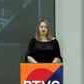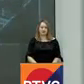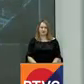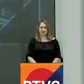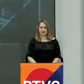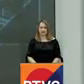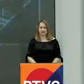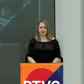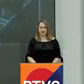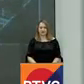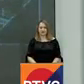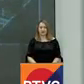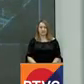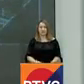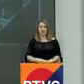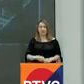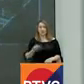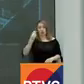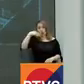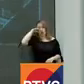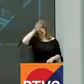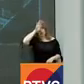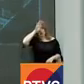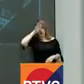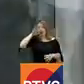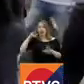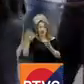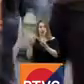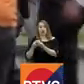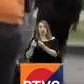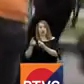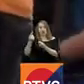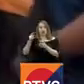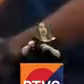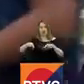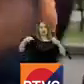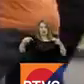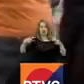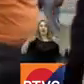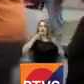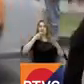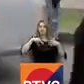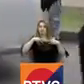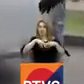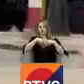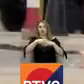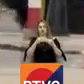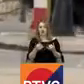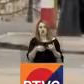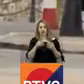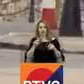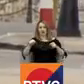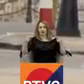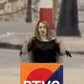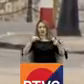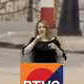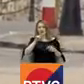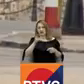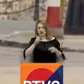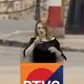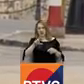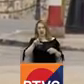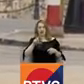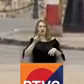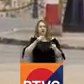y la oposición en cuba había convocado a una protesta hoy en contra del gobierno de miguel díaz canel sin embargo varios disidentes